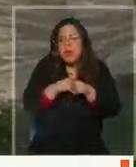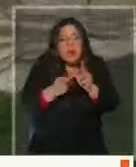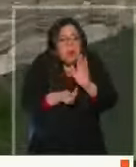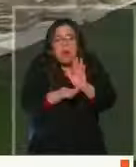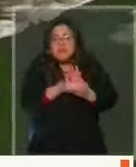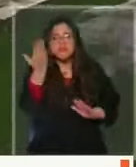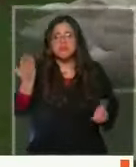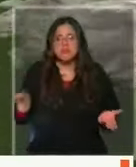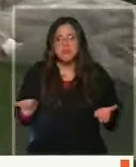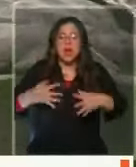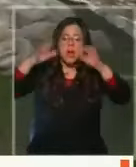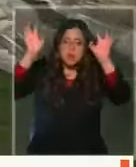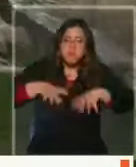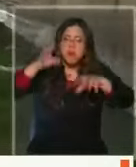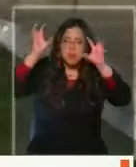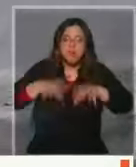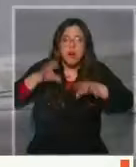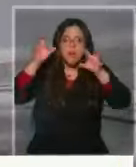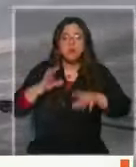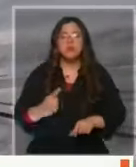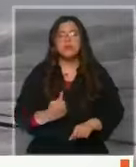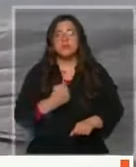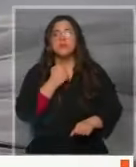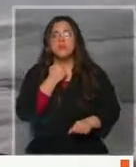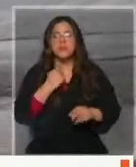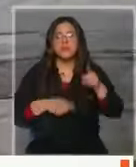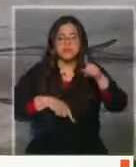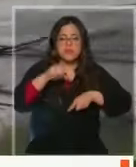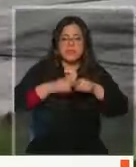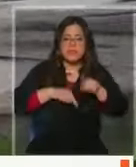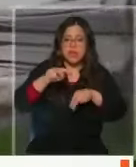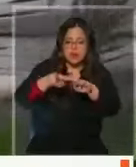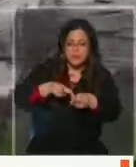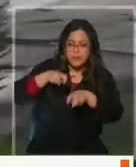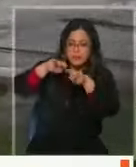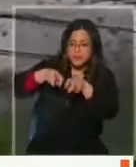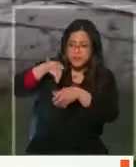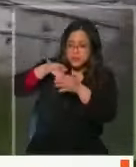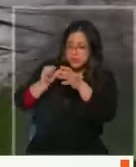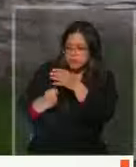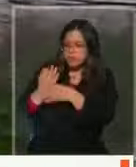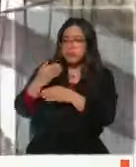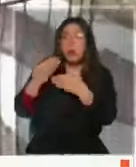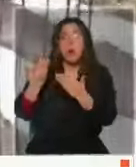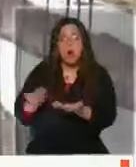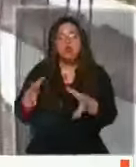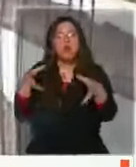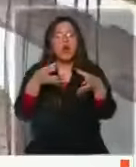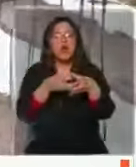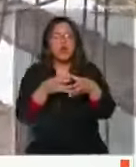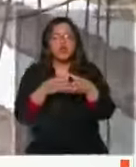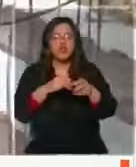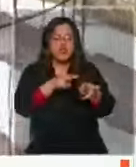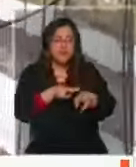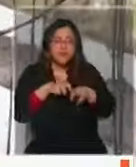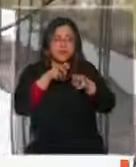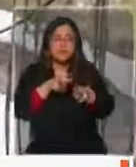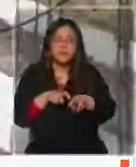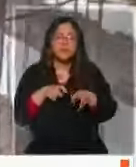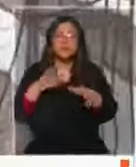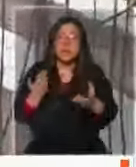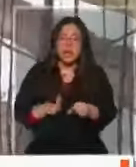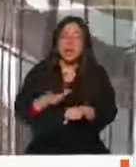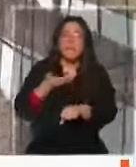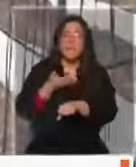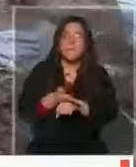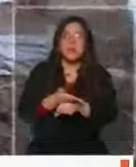fuertes lluvias siguen interviniendo y afectando las tierras de siembra. Por eso, desde las asociaciones de agricultores hacen un llamado